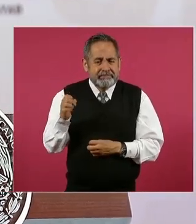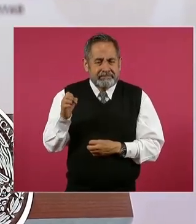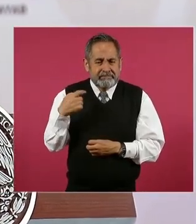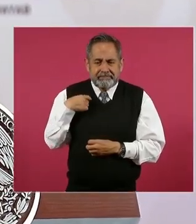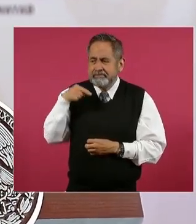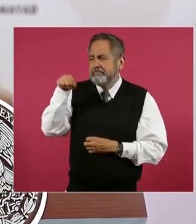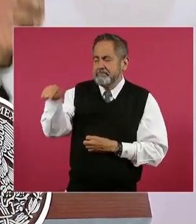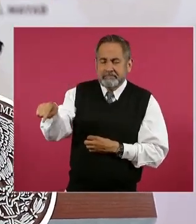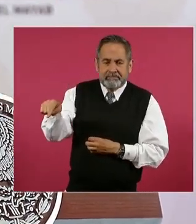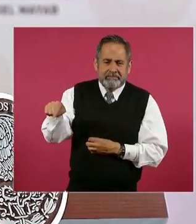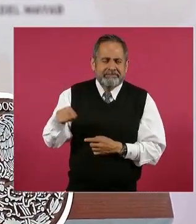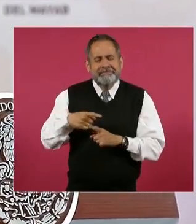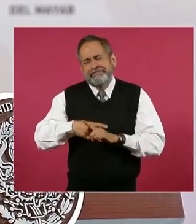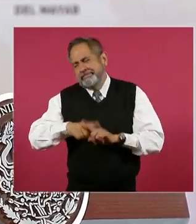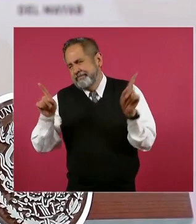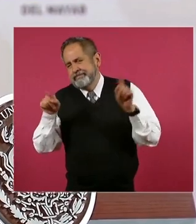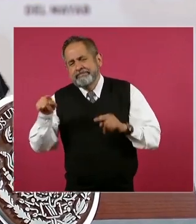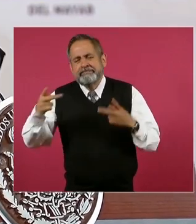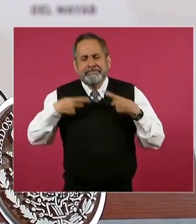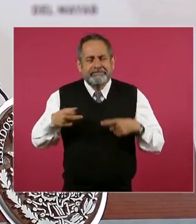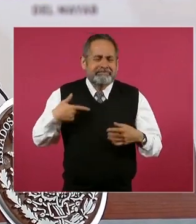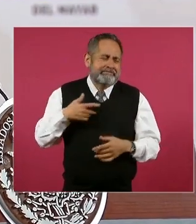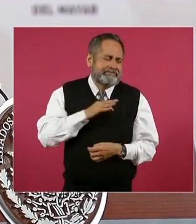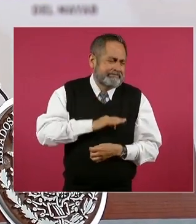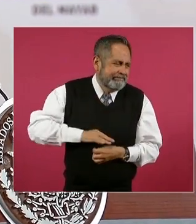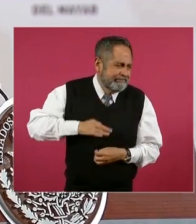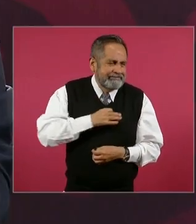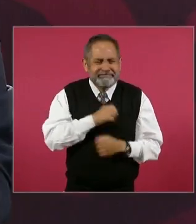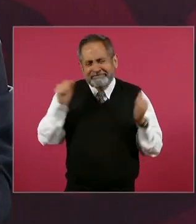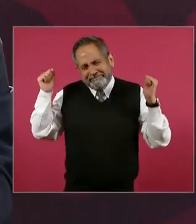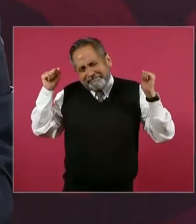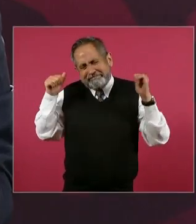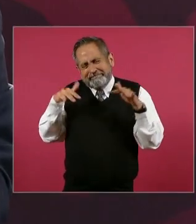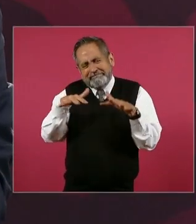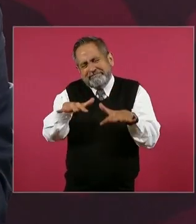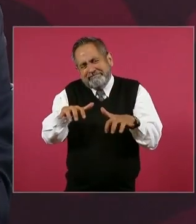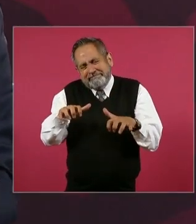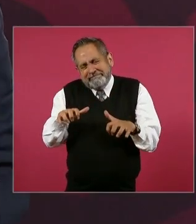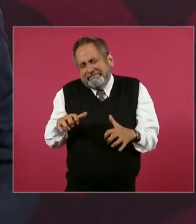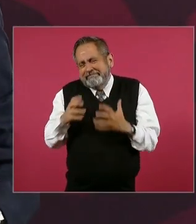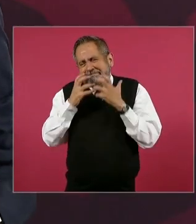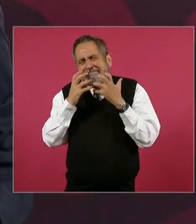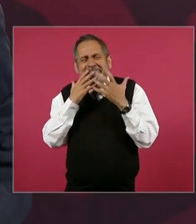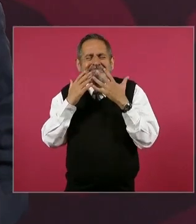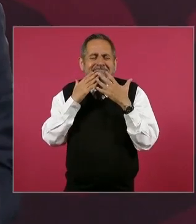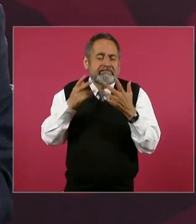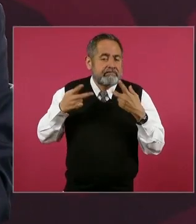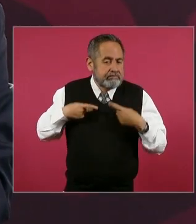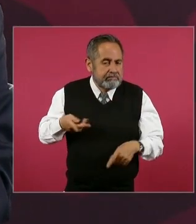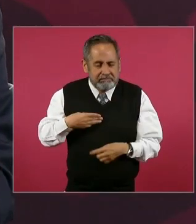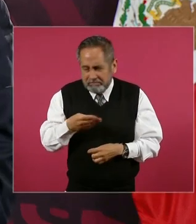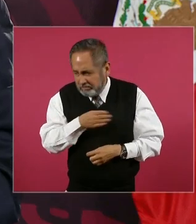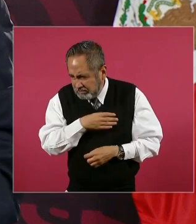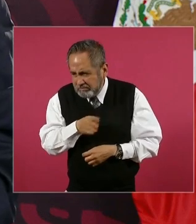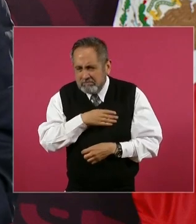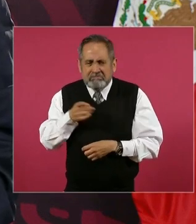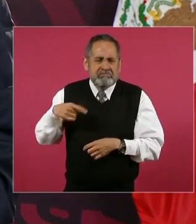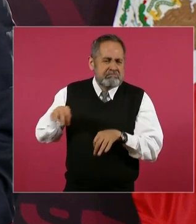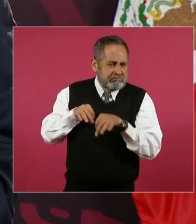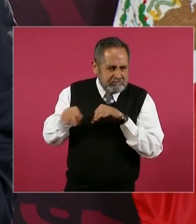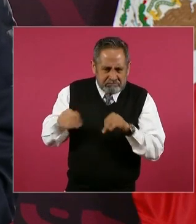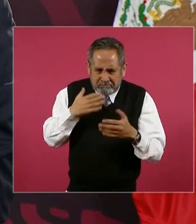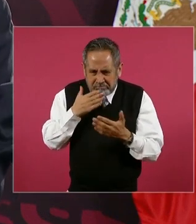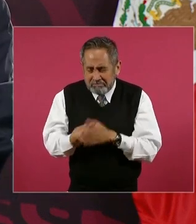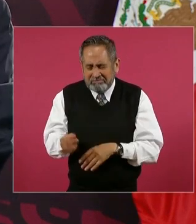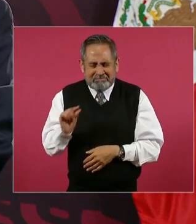este no la gente feliz gente muy buena muy trabajadora